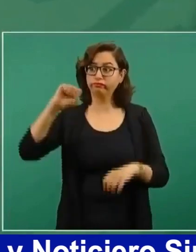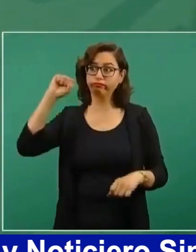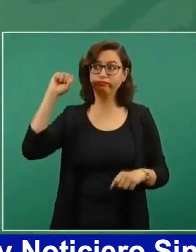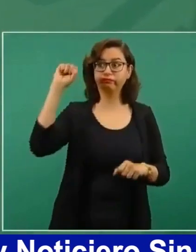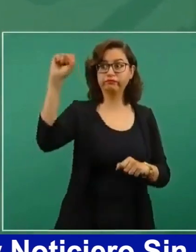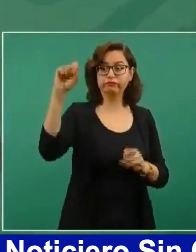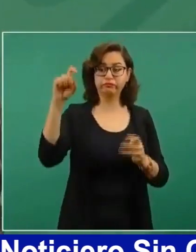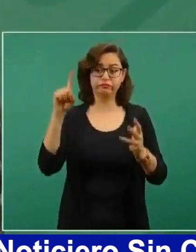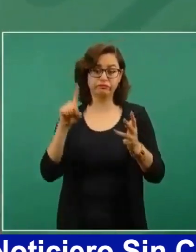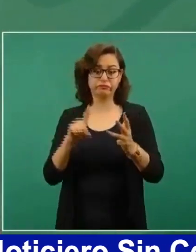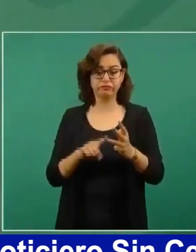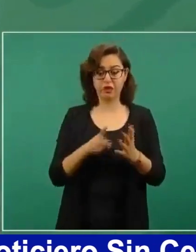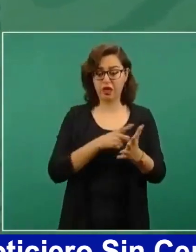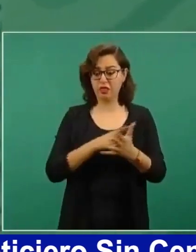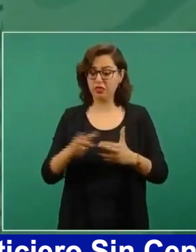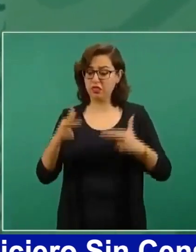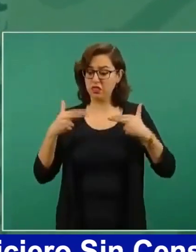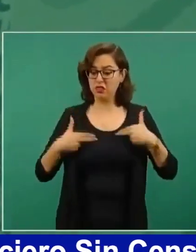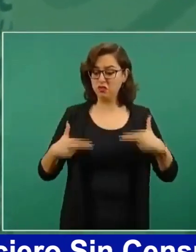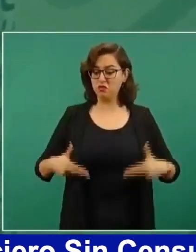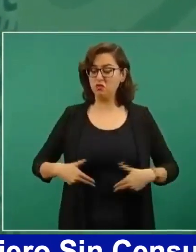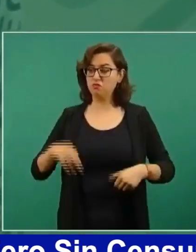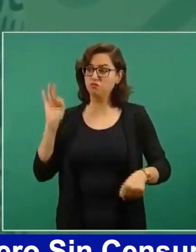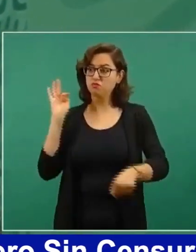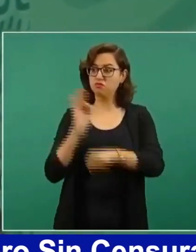en defensores de los derechos humanos,